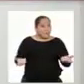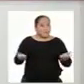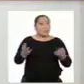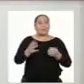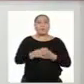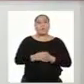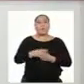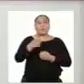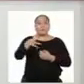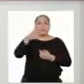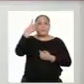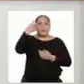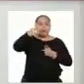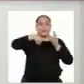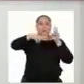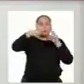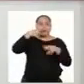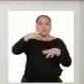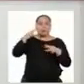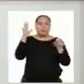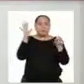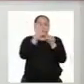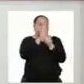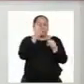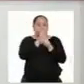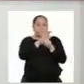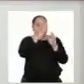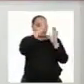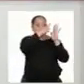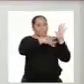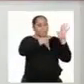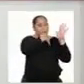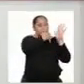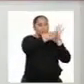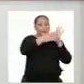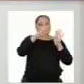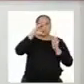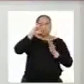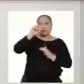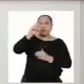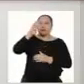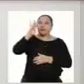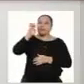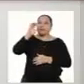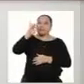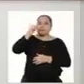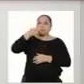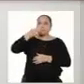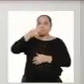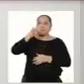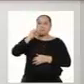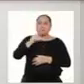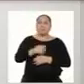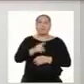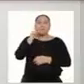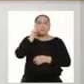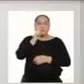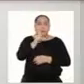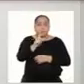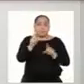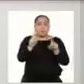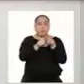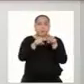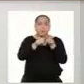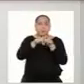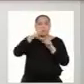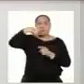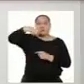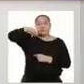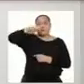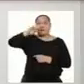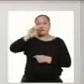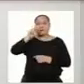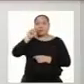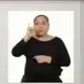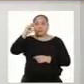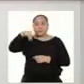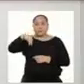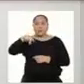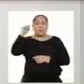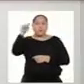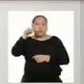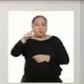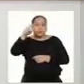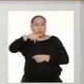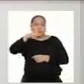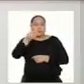Entonces, concluimos que, para completar las cantidades de carbohidratos y proteínas que requiere Pepe en un día, él deberá consumir